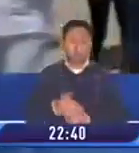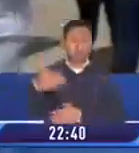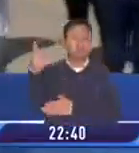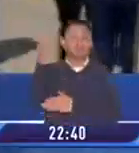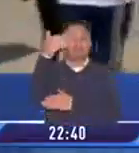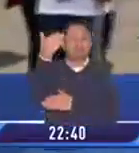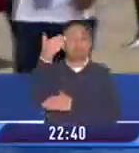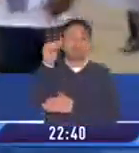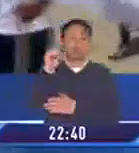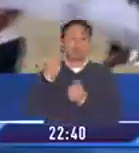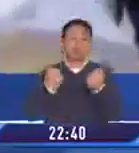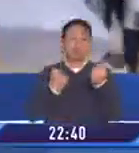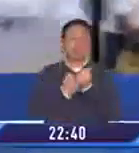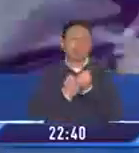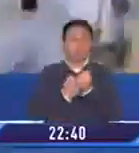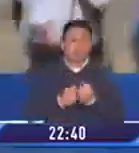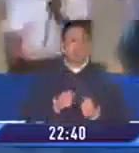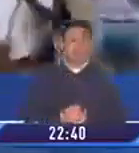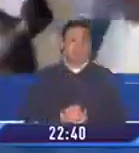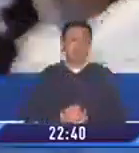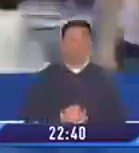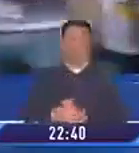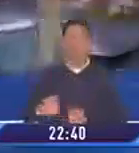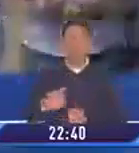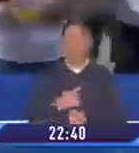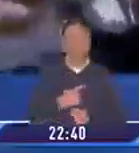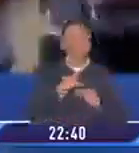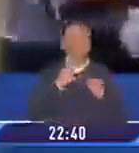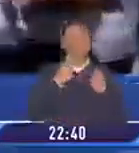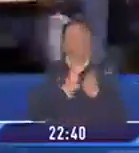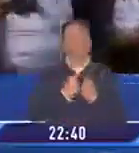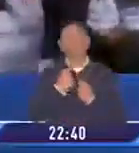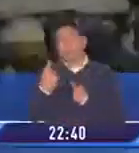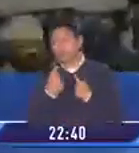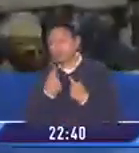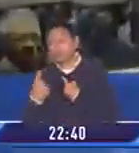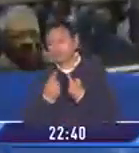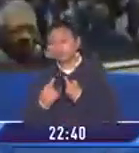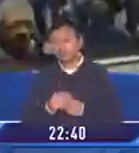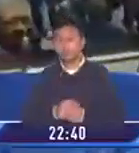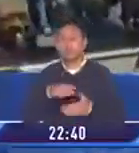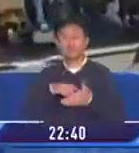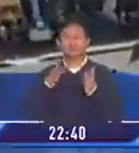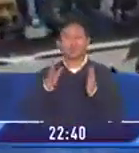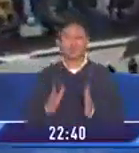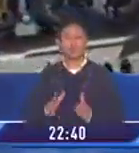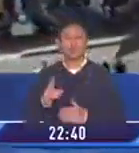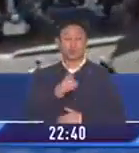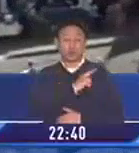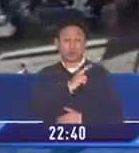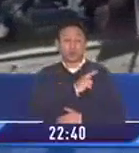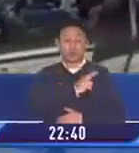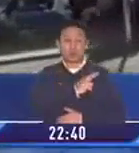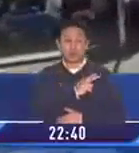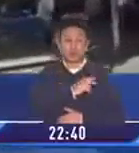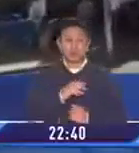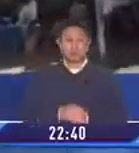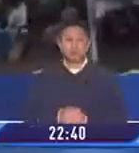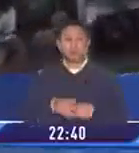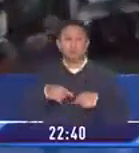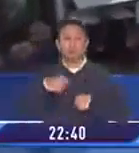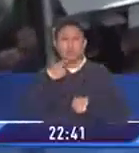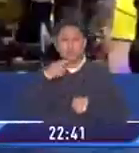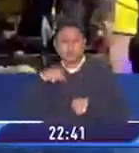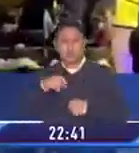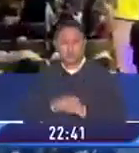y palabras de apoyo. Y en su recorrido se dirigió a un conversatorio que mantuvo con estudiantes de una universidad, donde les